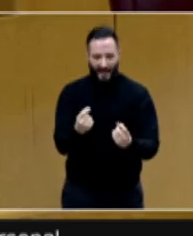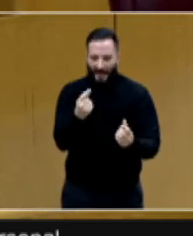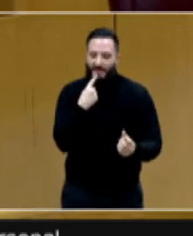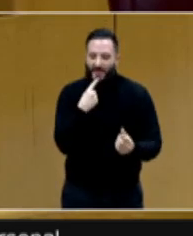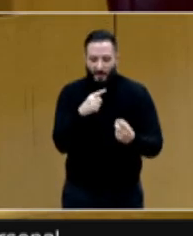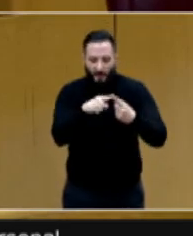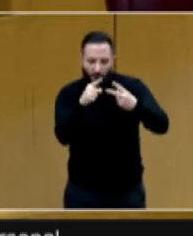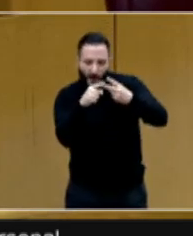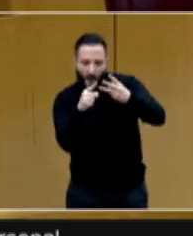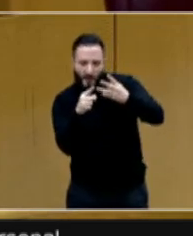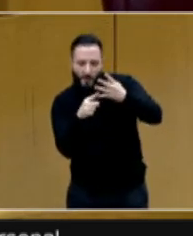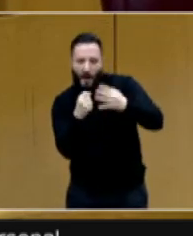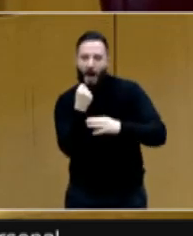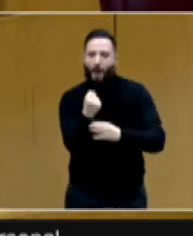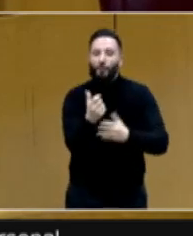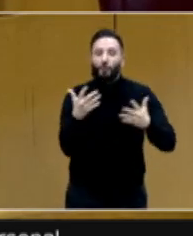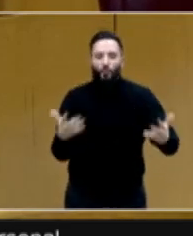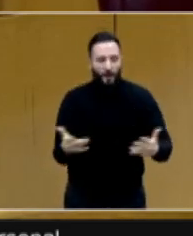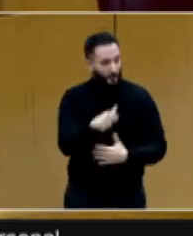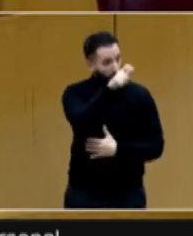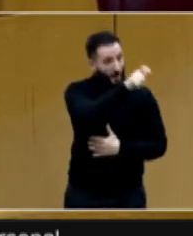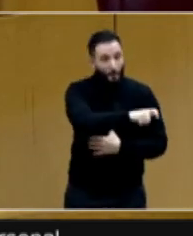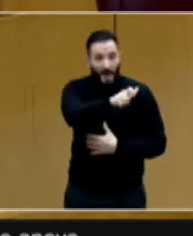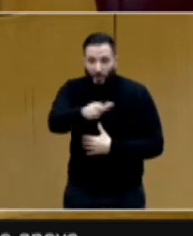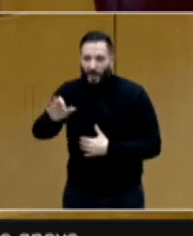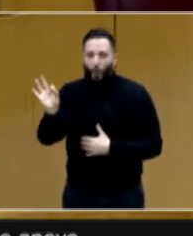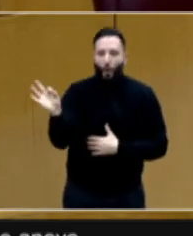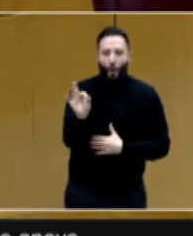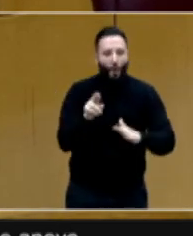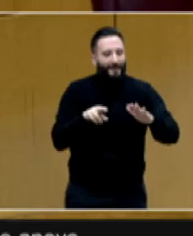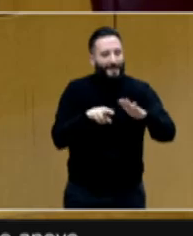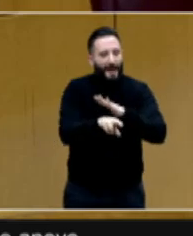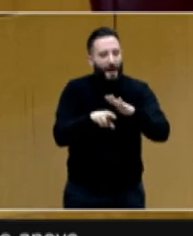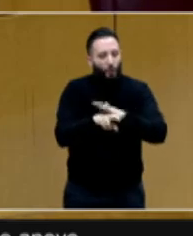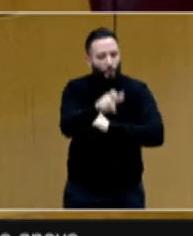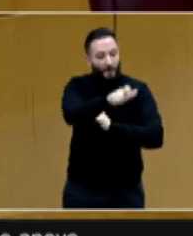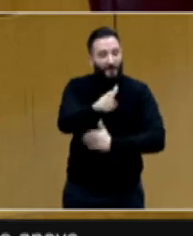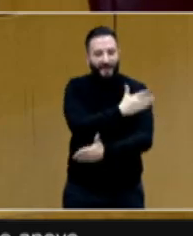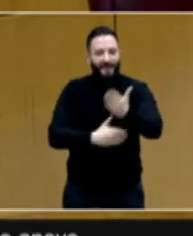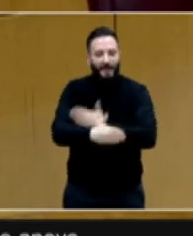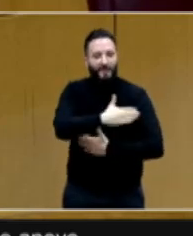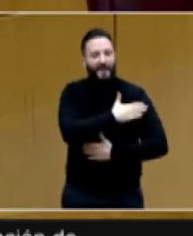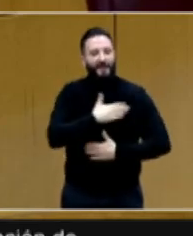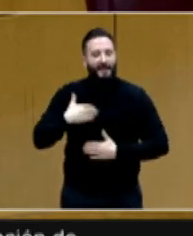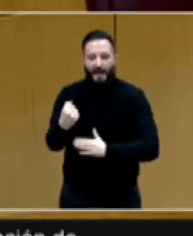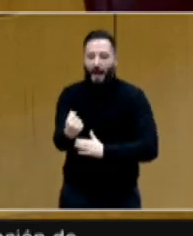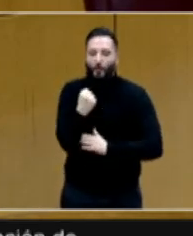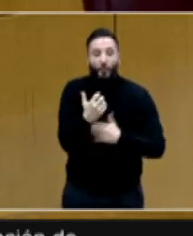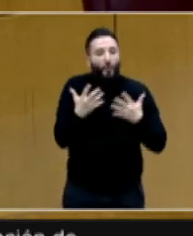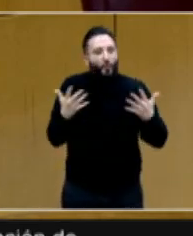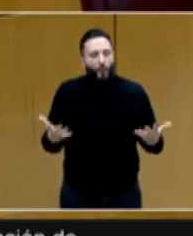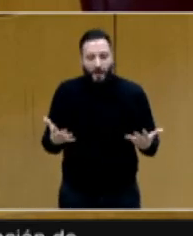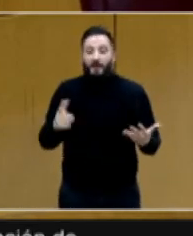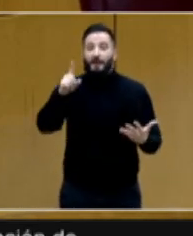esto es qué personas o recursos quieren las personas con discapacidad que les presten apoyo y